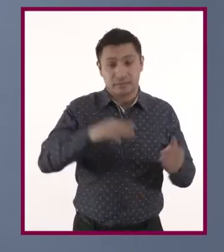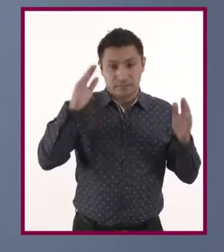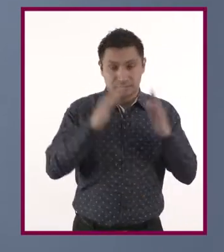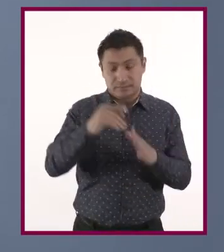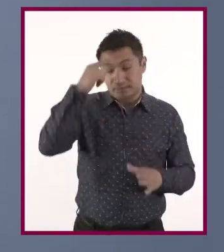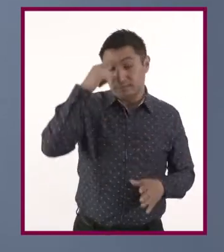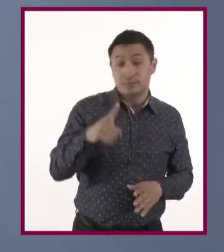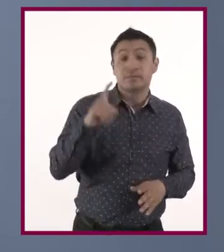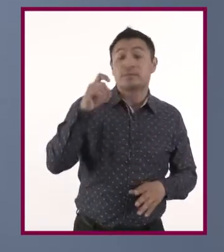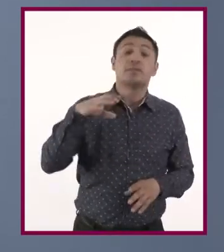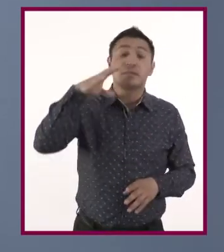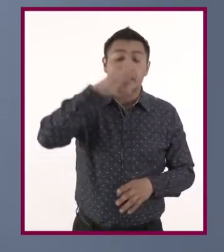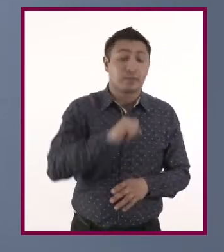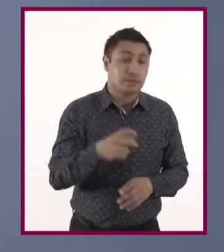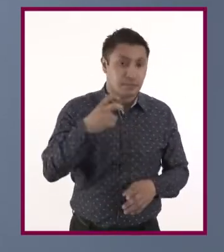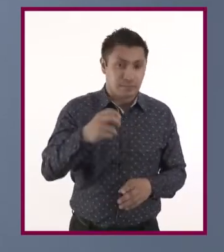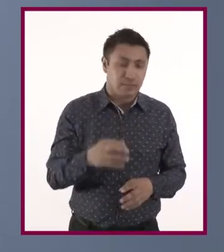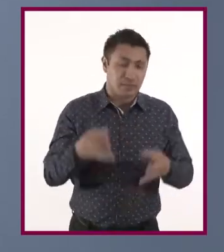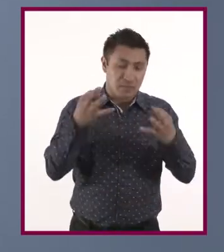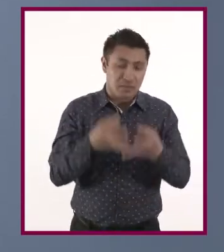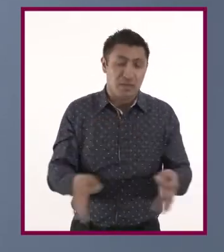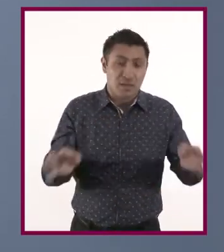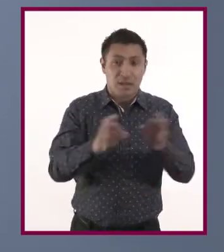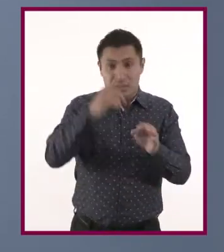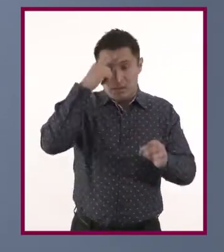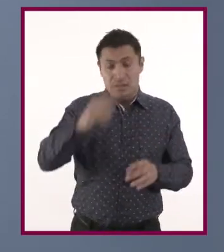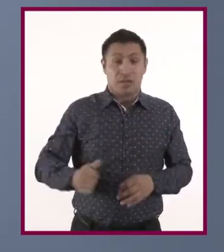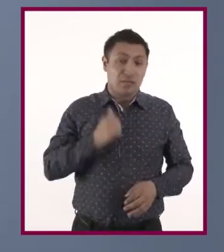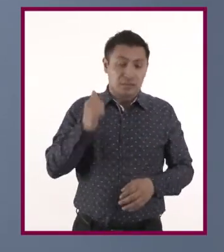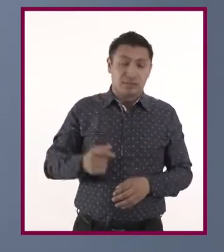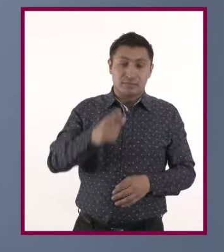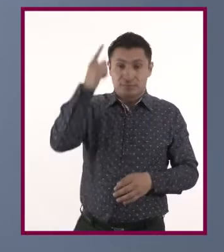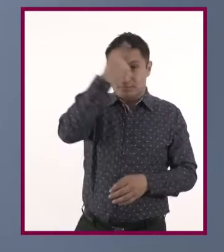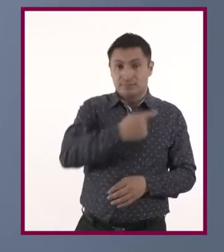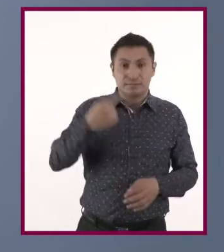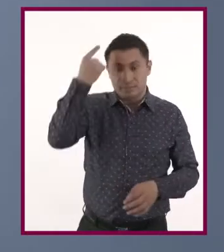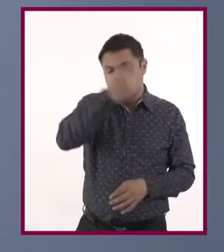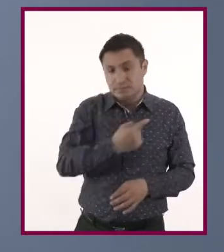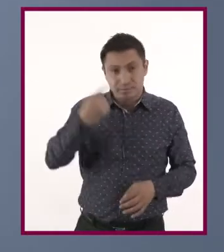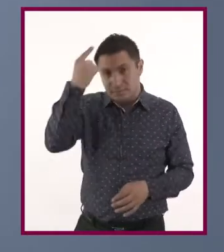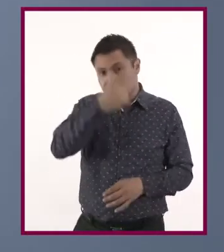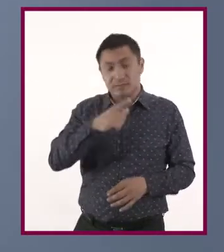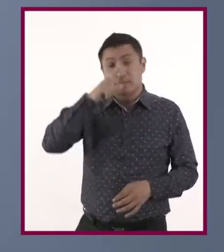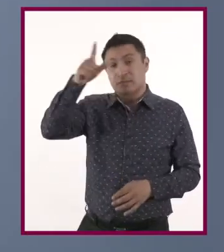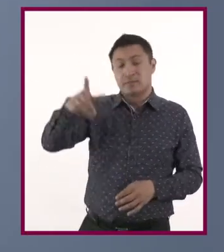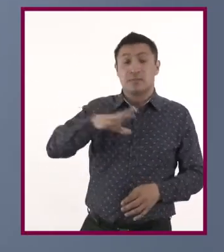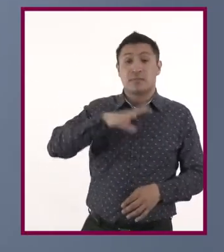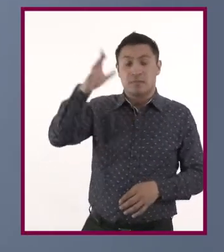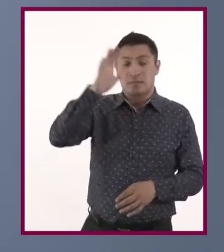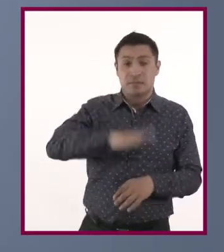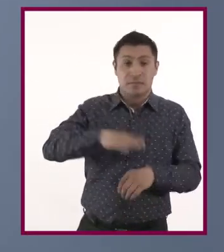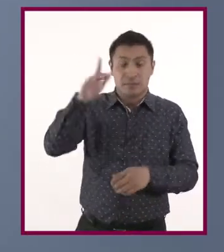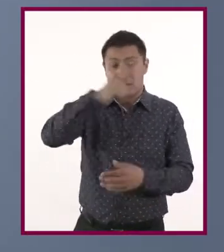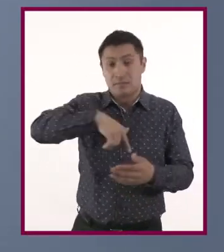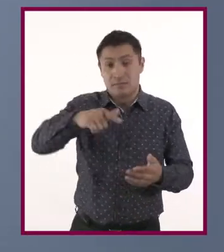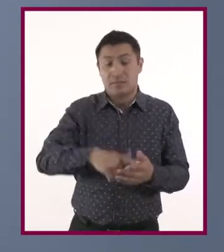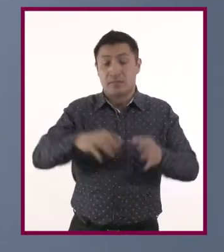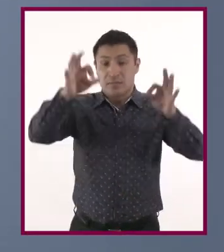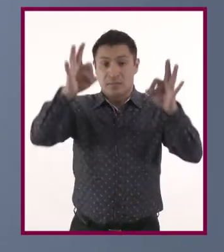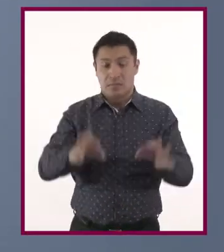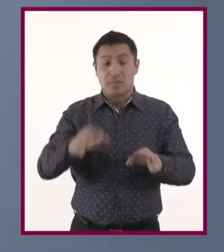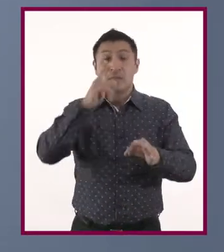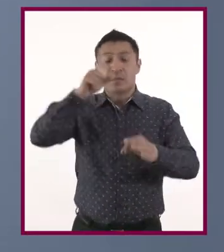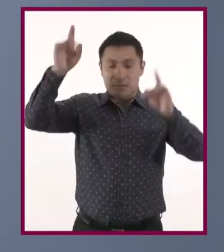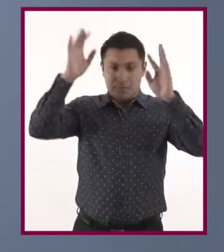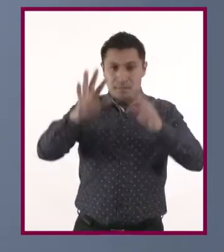agua. Son sistemas eficientes que aprovechan las horas de luz, sobre todo en zonas cálidas. Iluminación. Con el uso